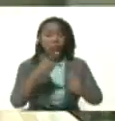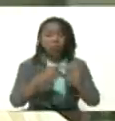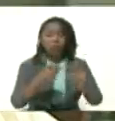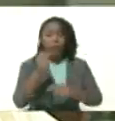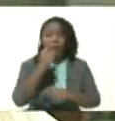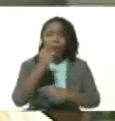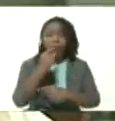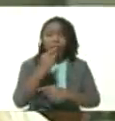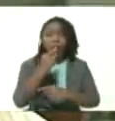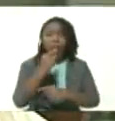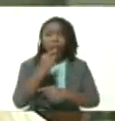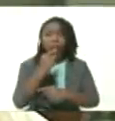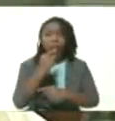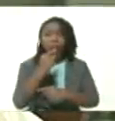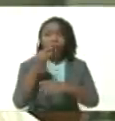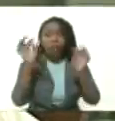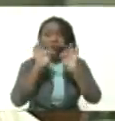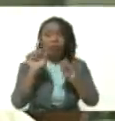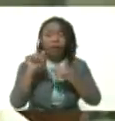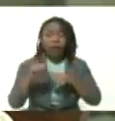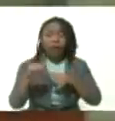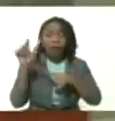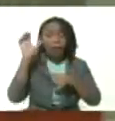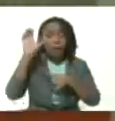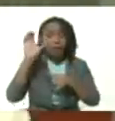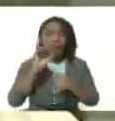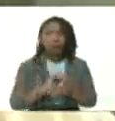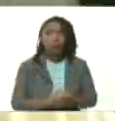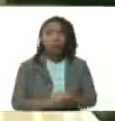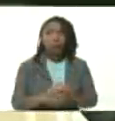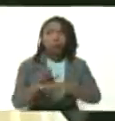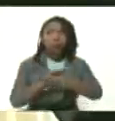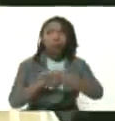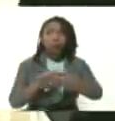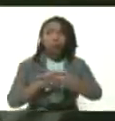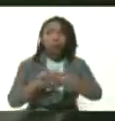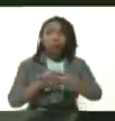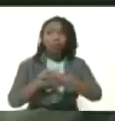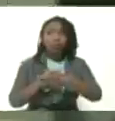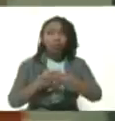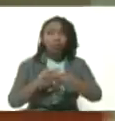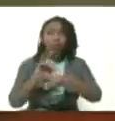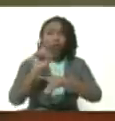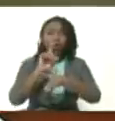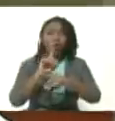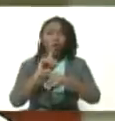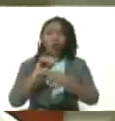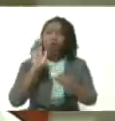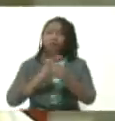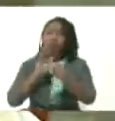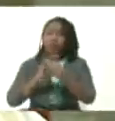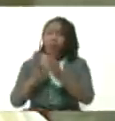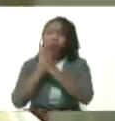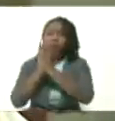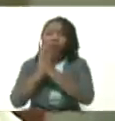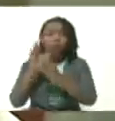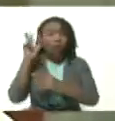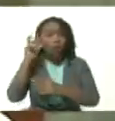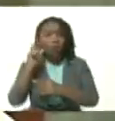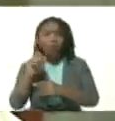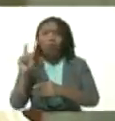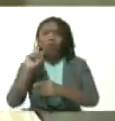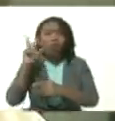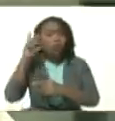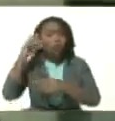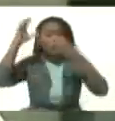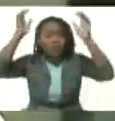baja planta. De manera que en este país, en este momento... Perdón, no me quiten el sonido. No te oí por